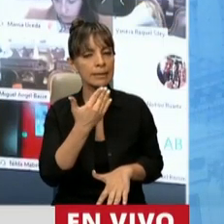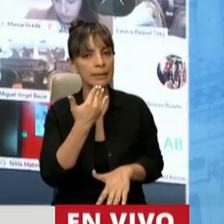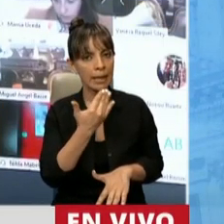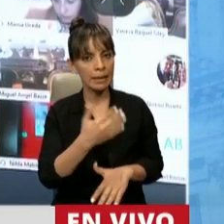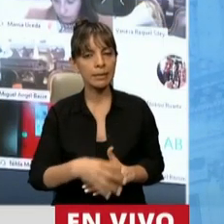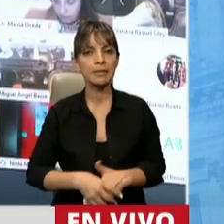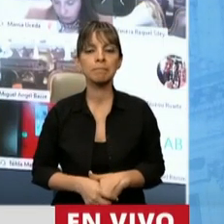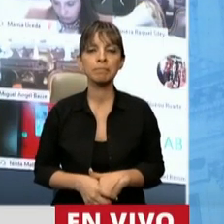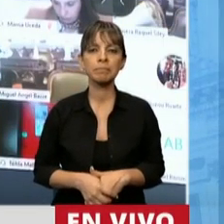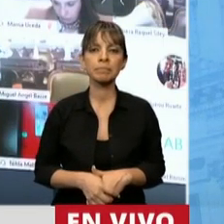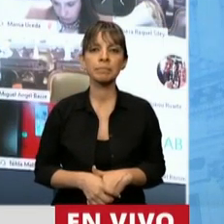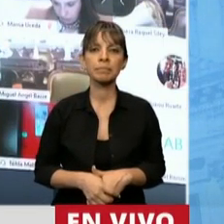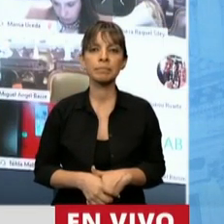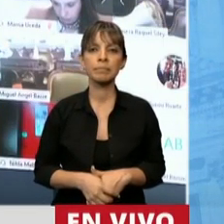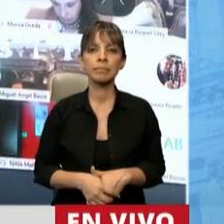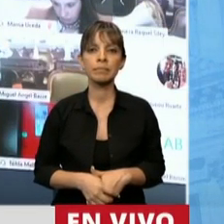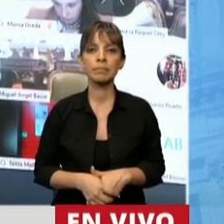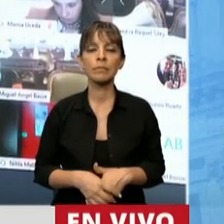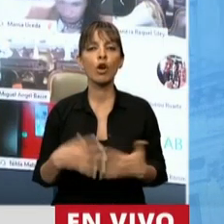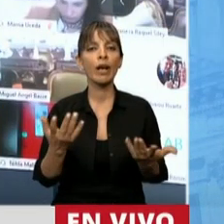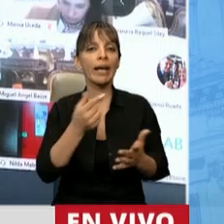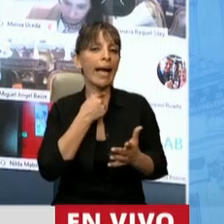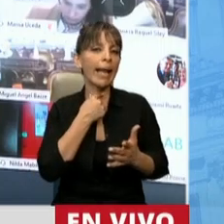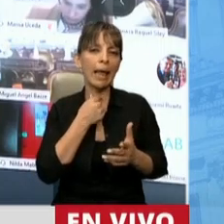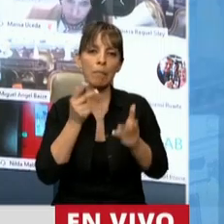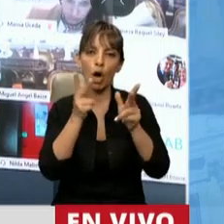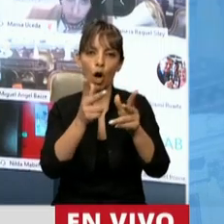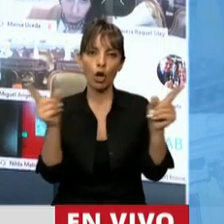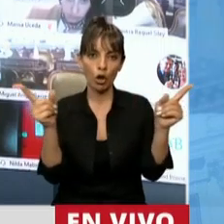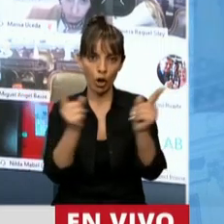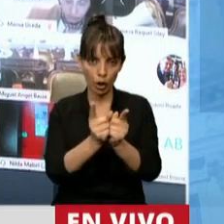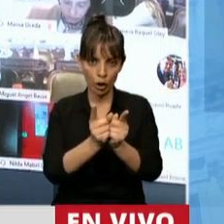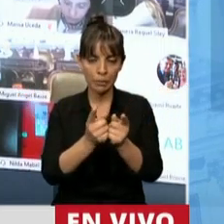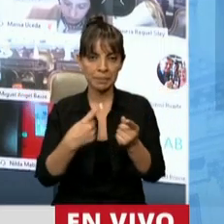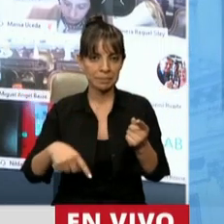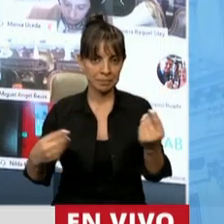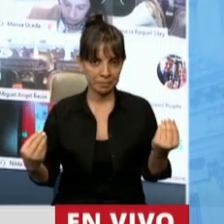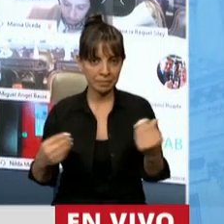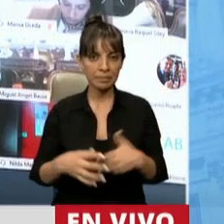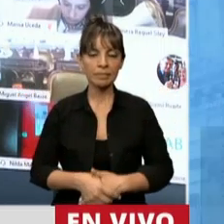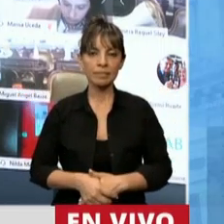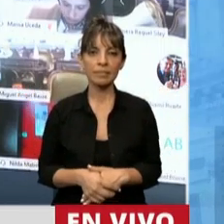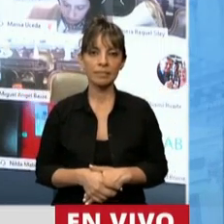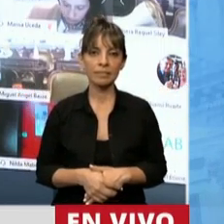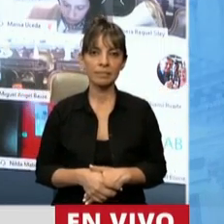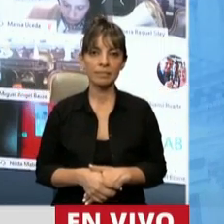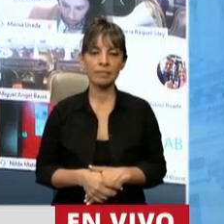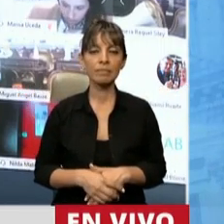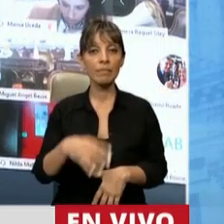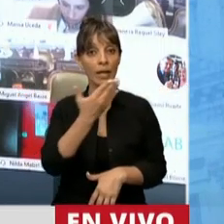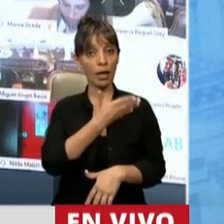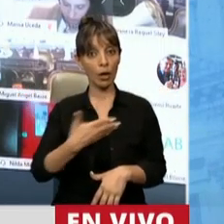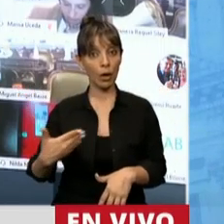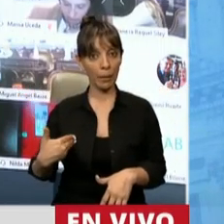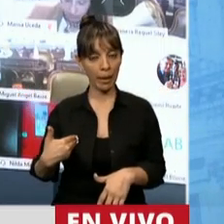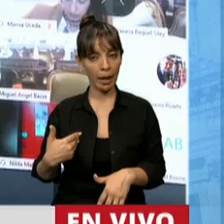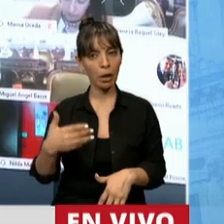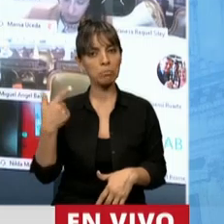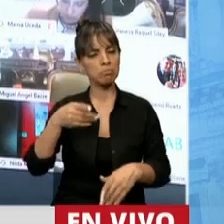presidente. Lo que queremos decir con esto es que este gobierno